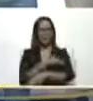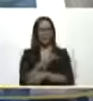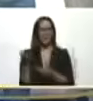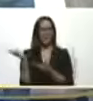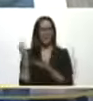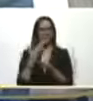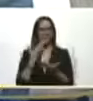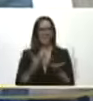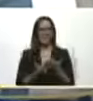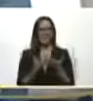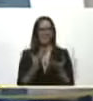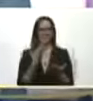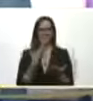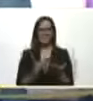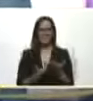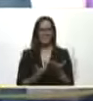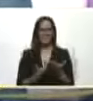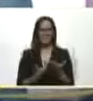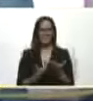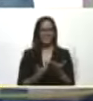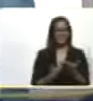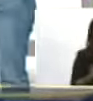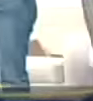muchachos Muchas gracias